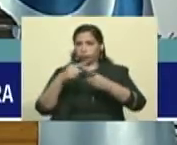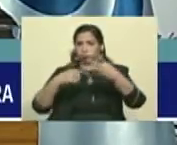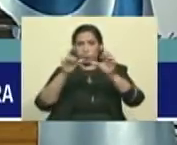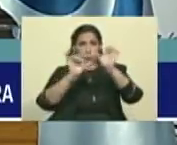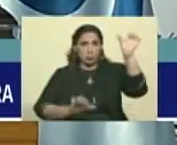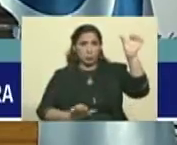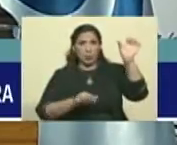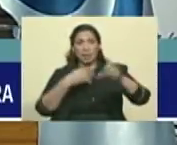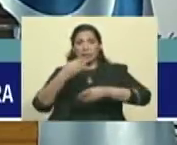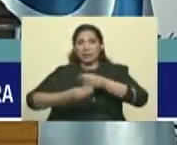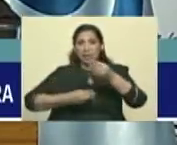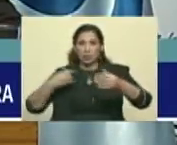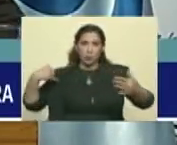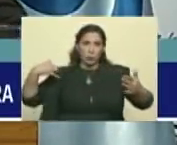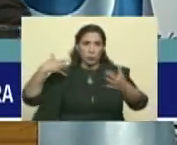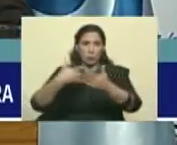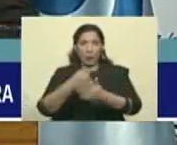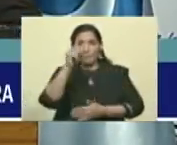periodo se han realizado